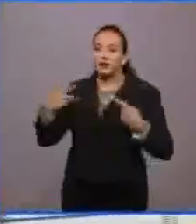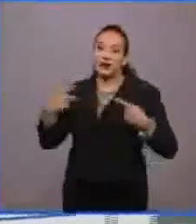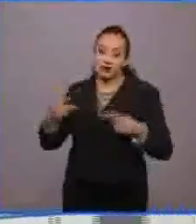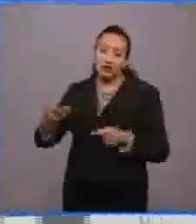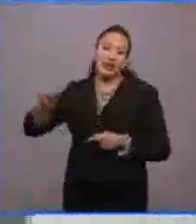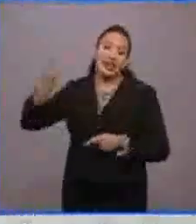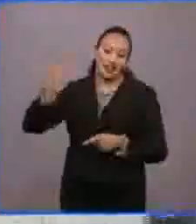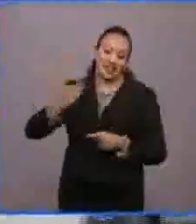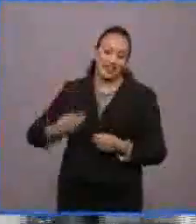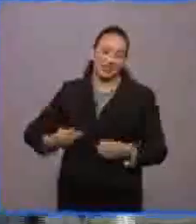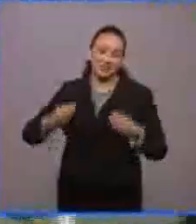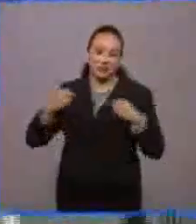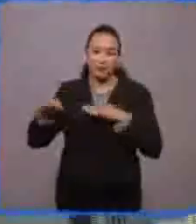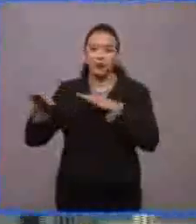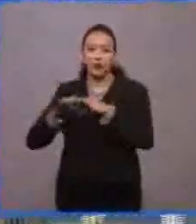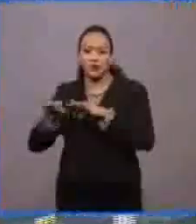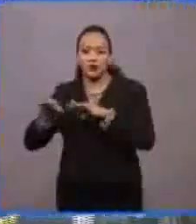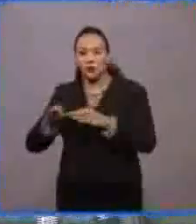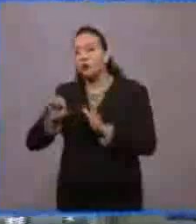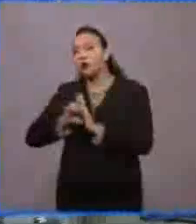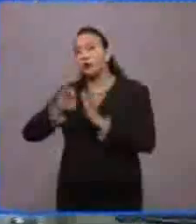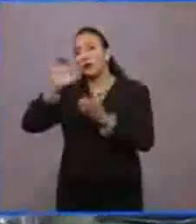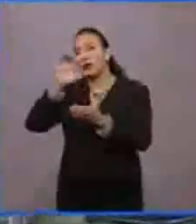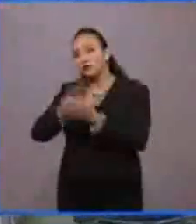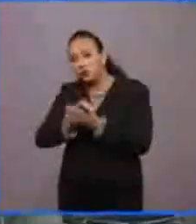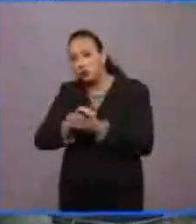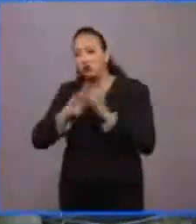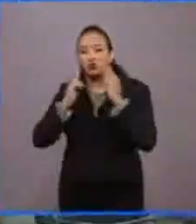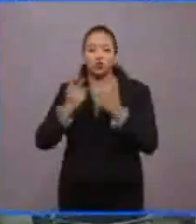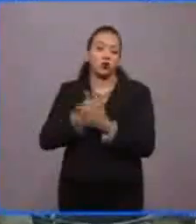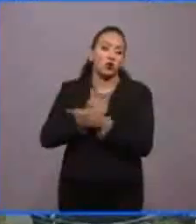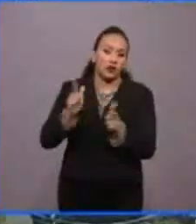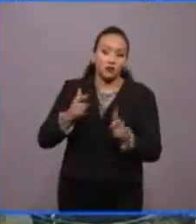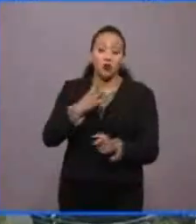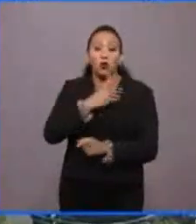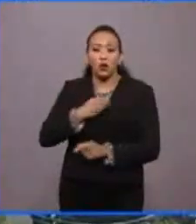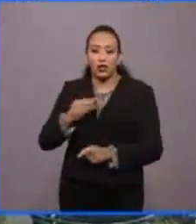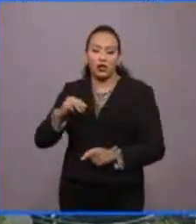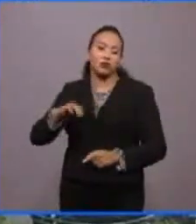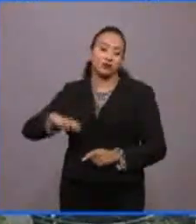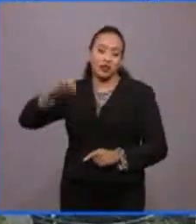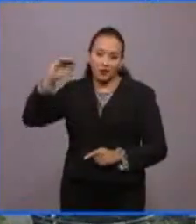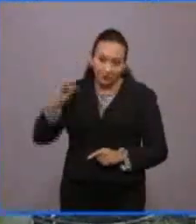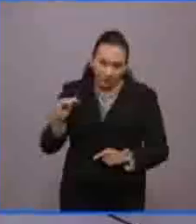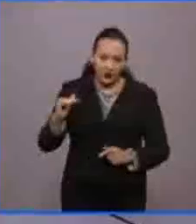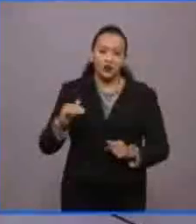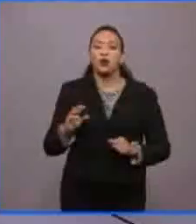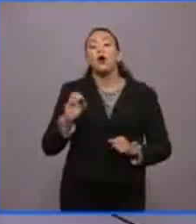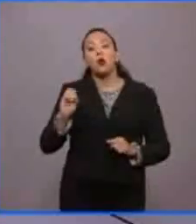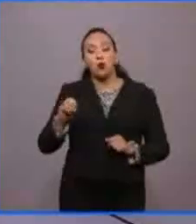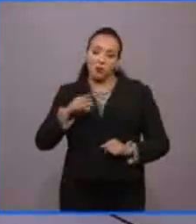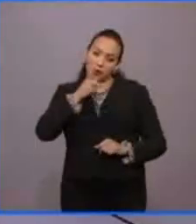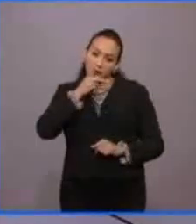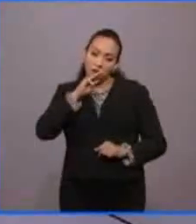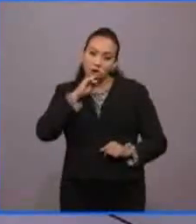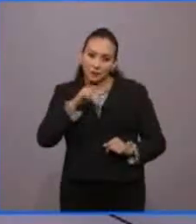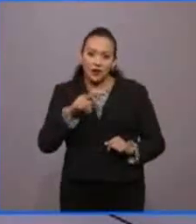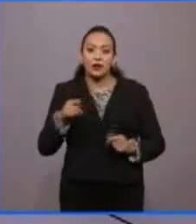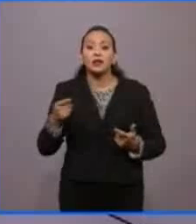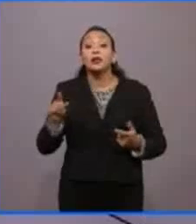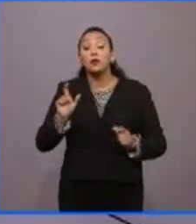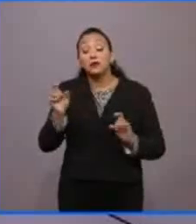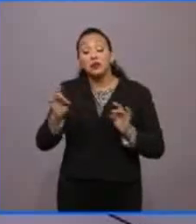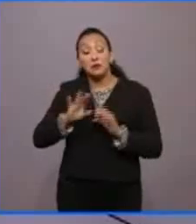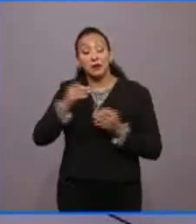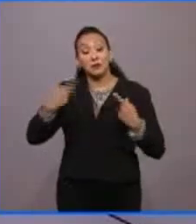pensionado fallecido, como cónyuge, concubinario, hijos menores de edad o incapacitados y ascendentes, siempre que